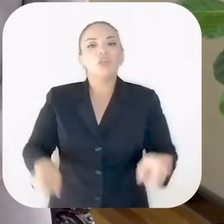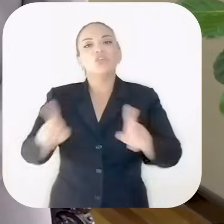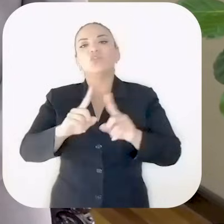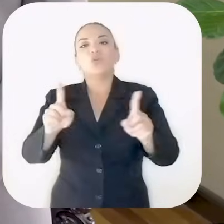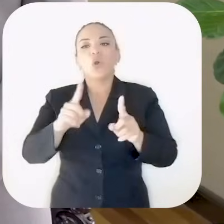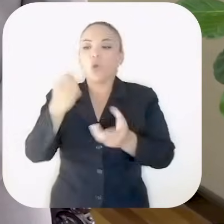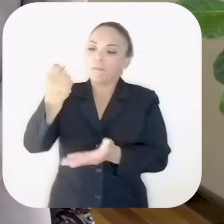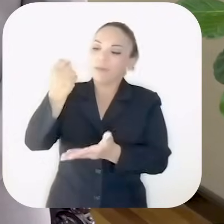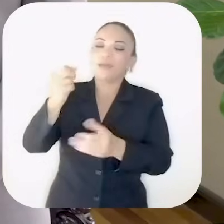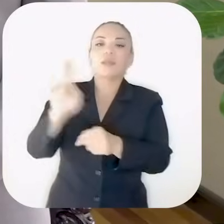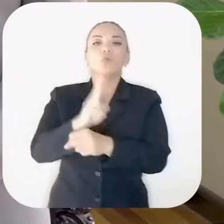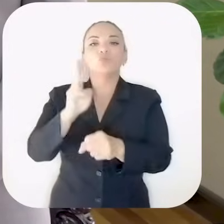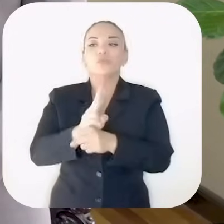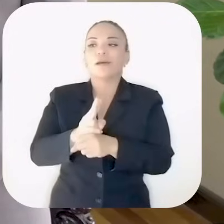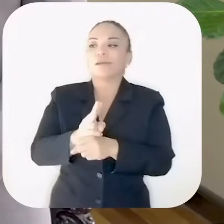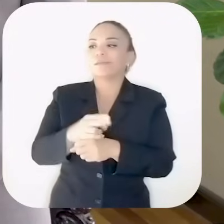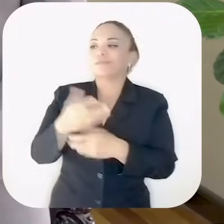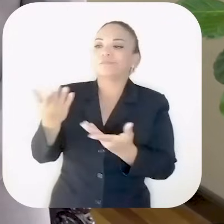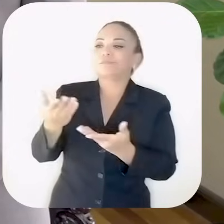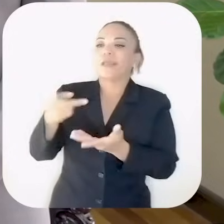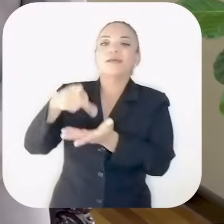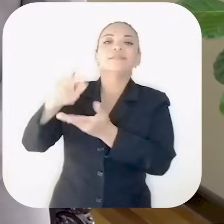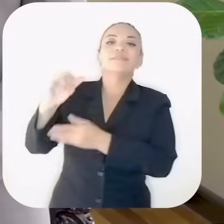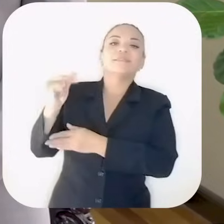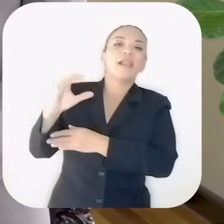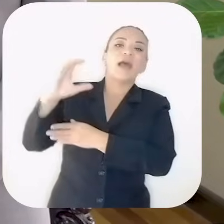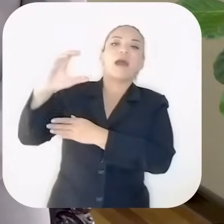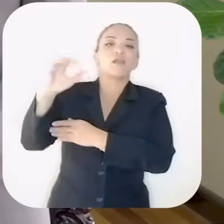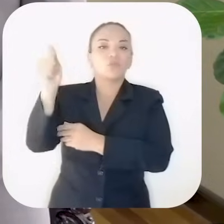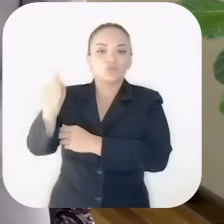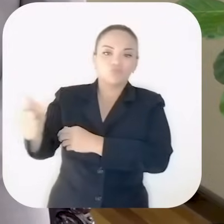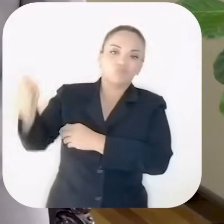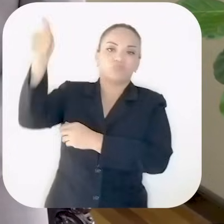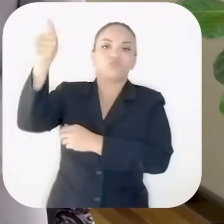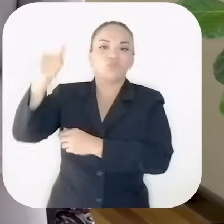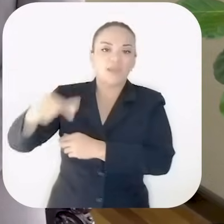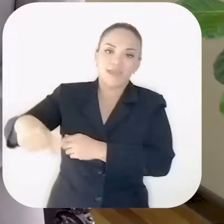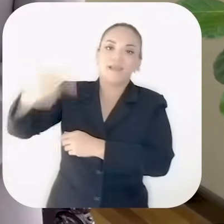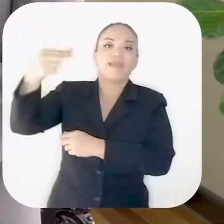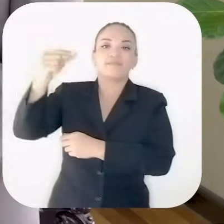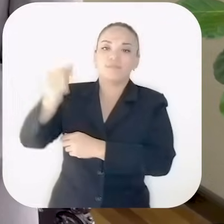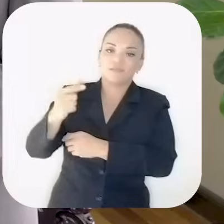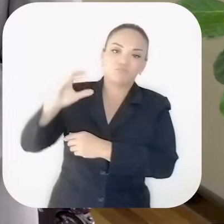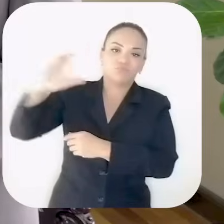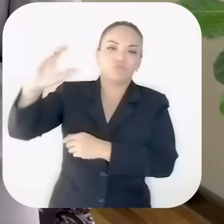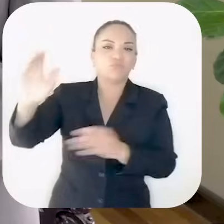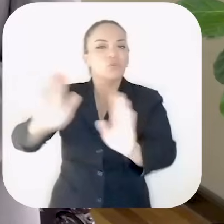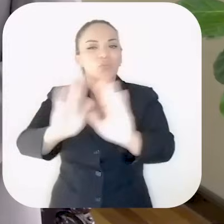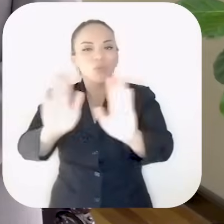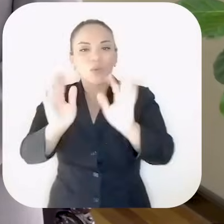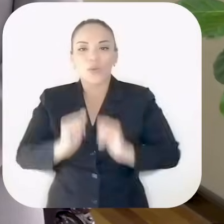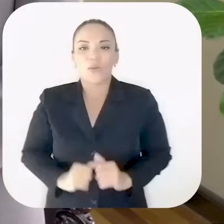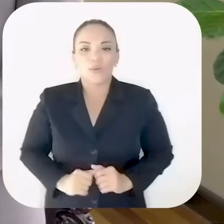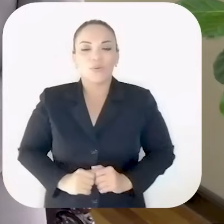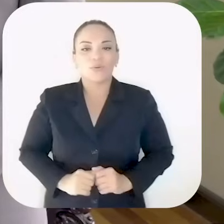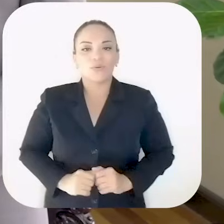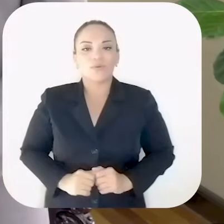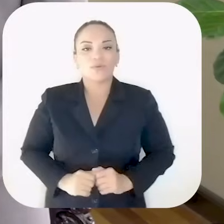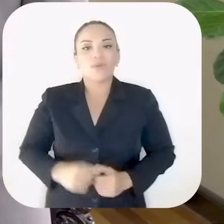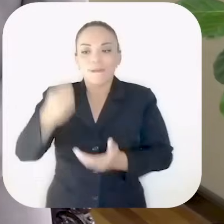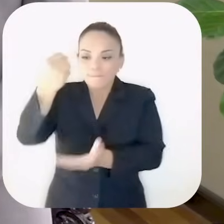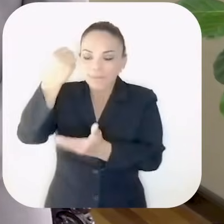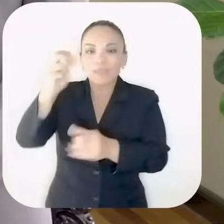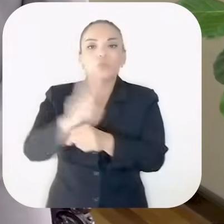pagar mandos altos y puestos gerenciales, sino para que las